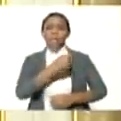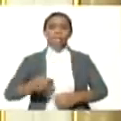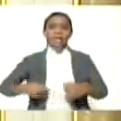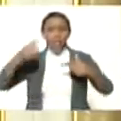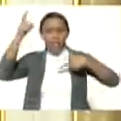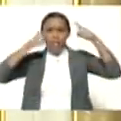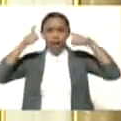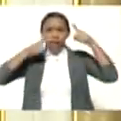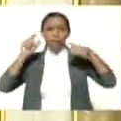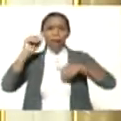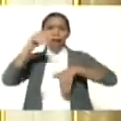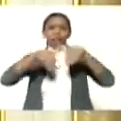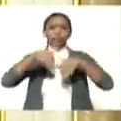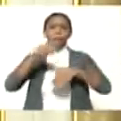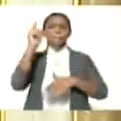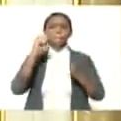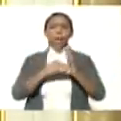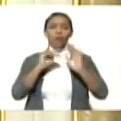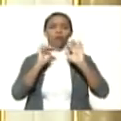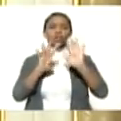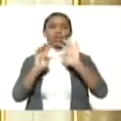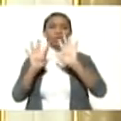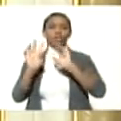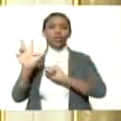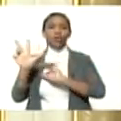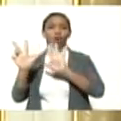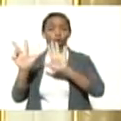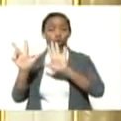las elecciones de diciembre de